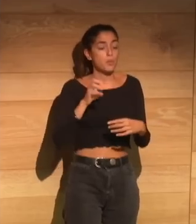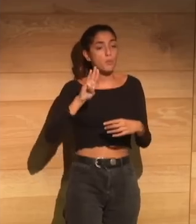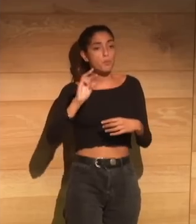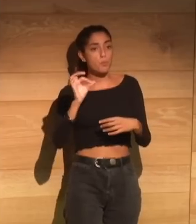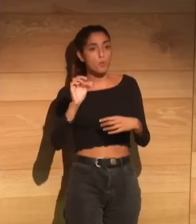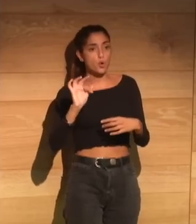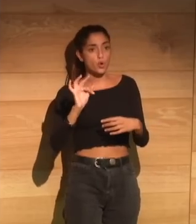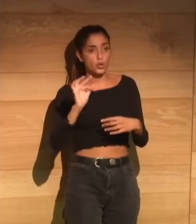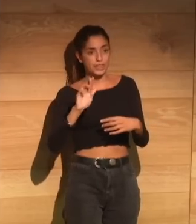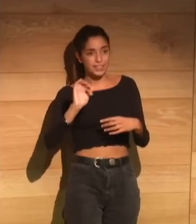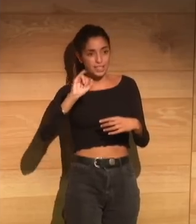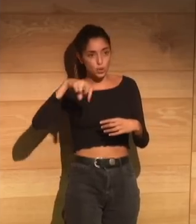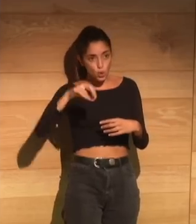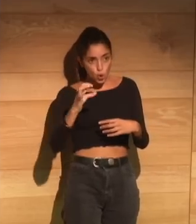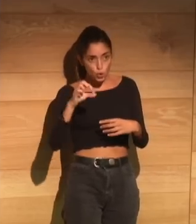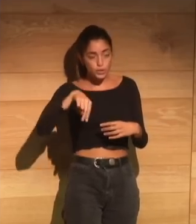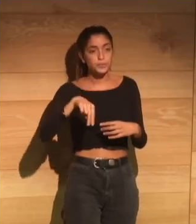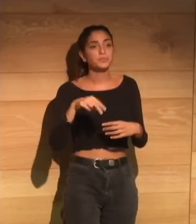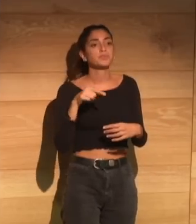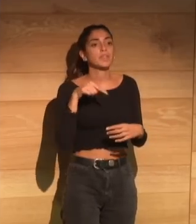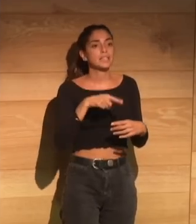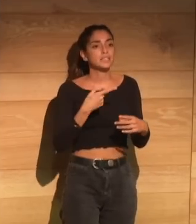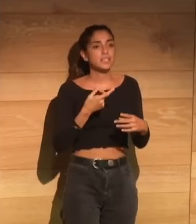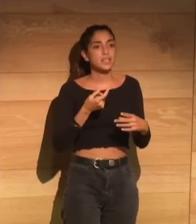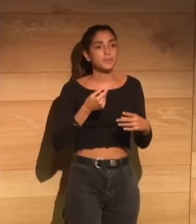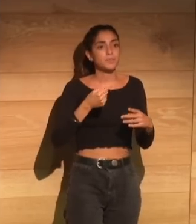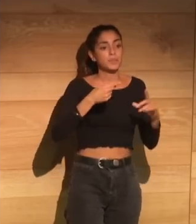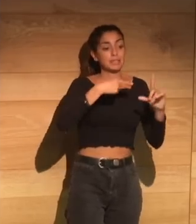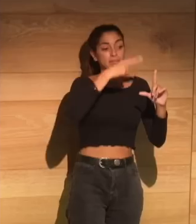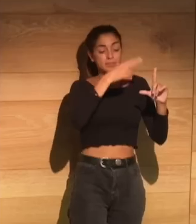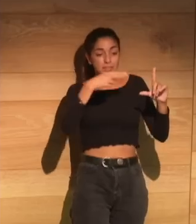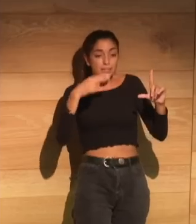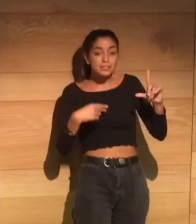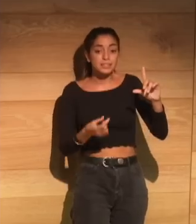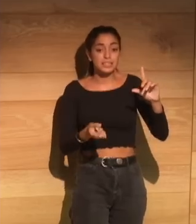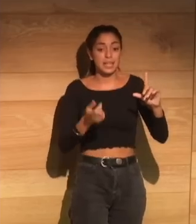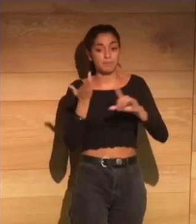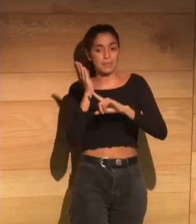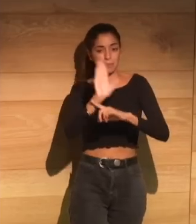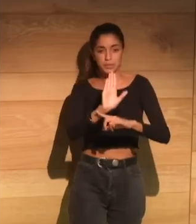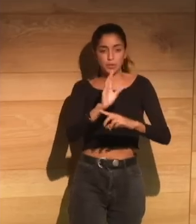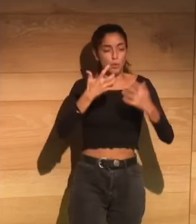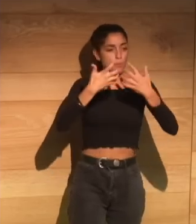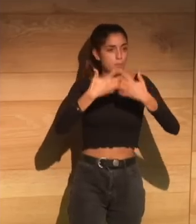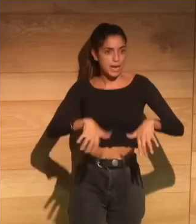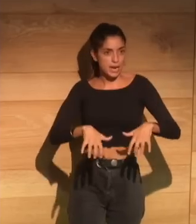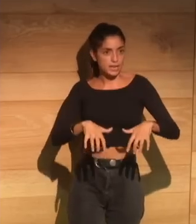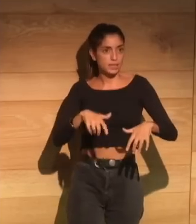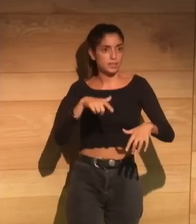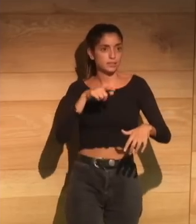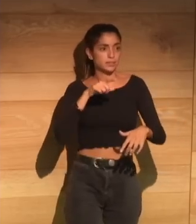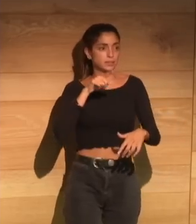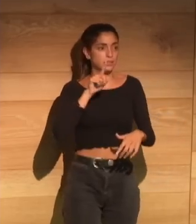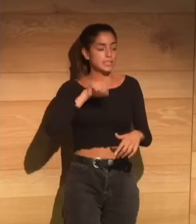es precisamente tratando de dar, a partir de una plomada que permitía que esa representación fuera incluso mecánica y que algo que se viera